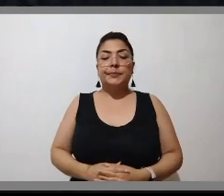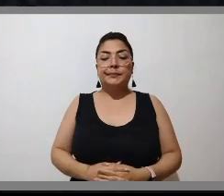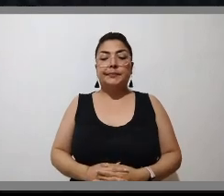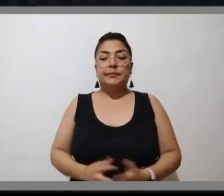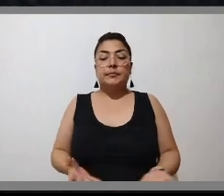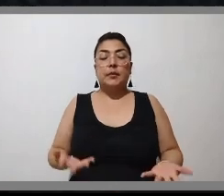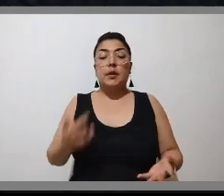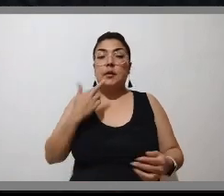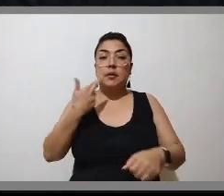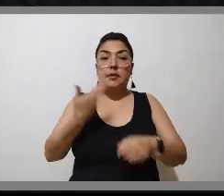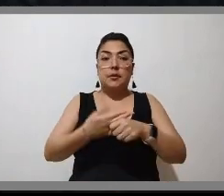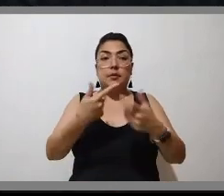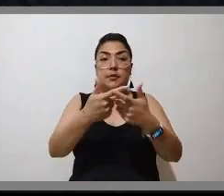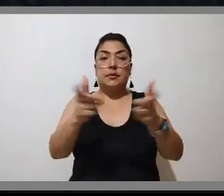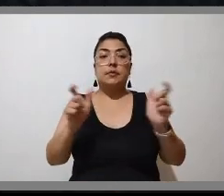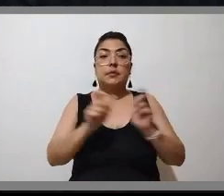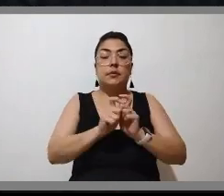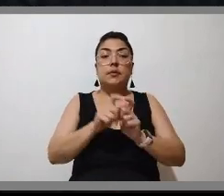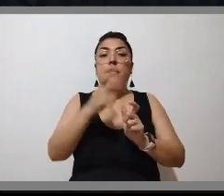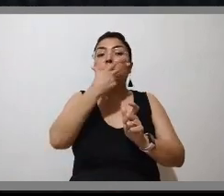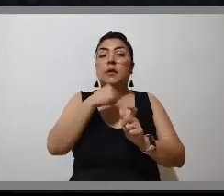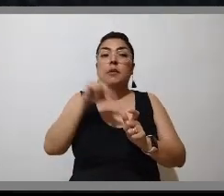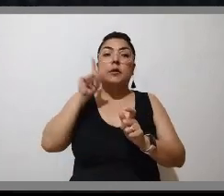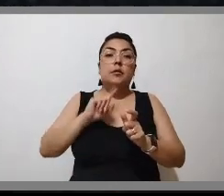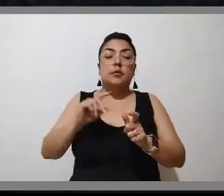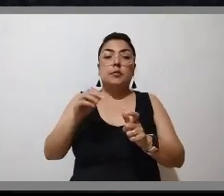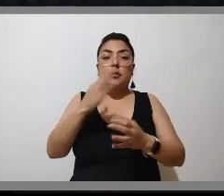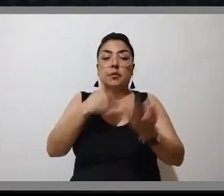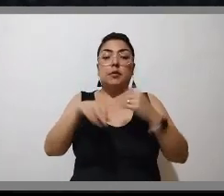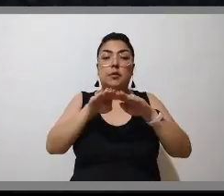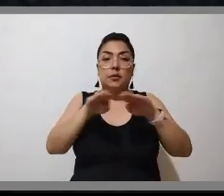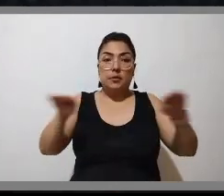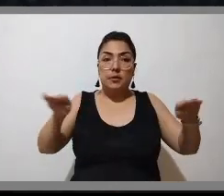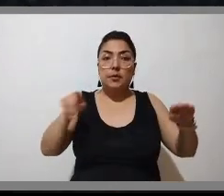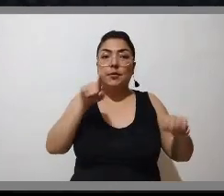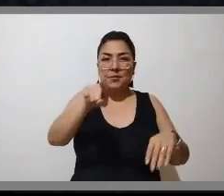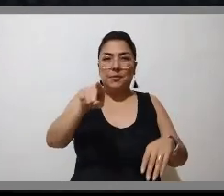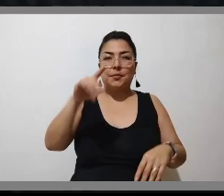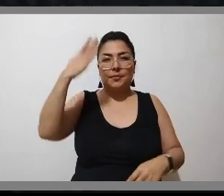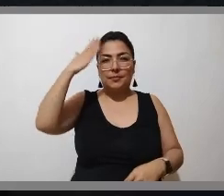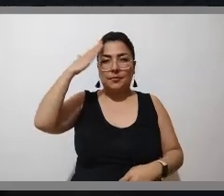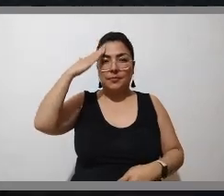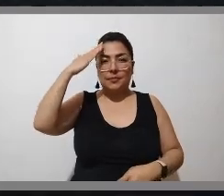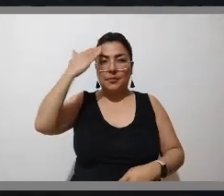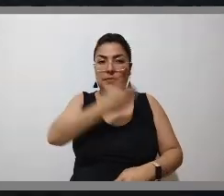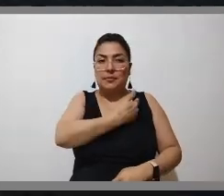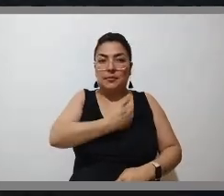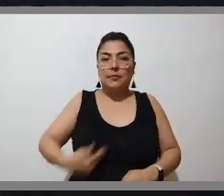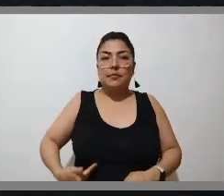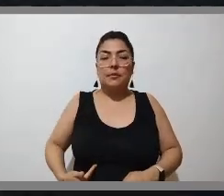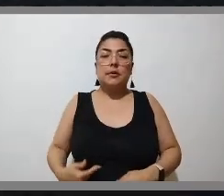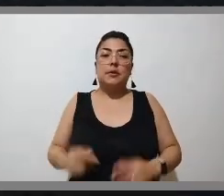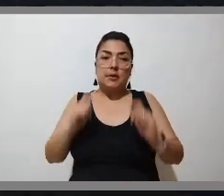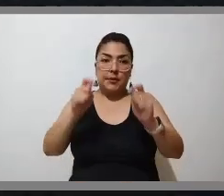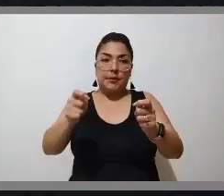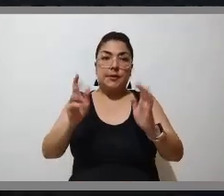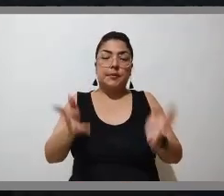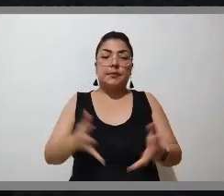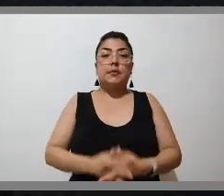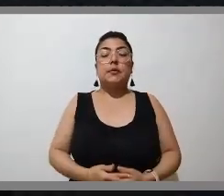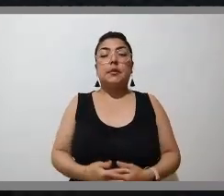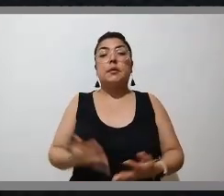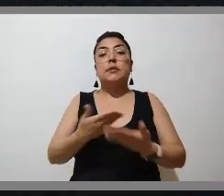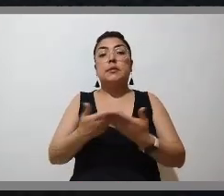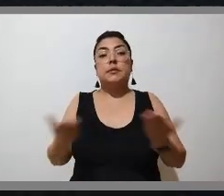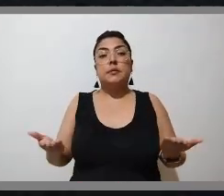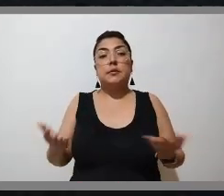la Comisión de Paridad e Inclusión que usted preside. Y pues bueno, les invitamos a todos los